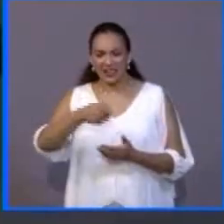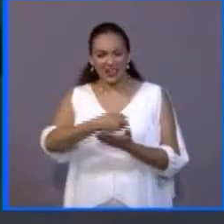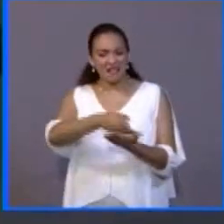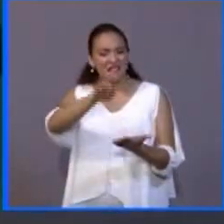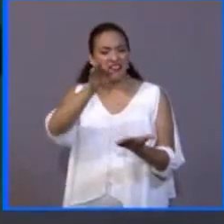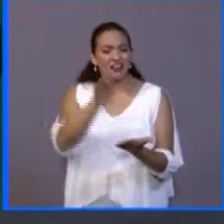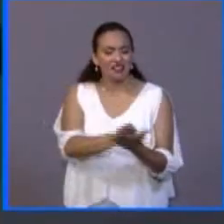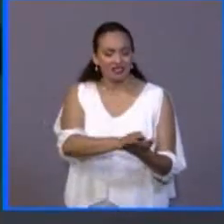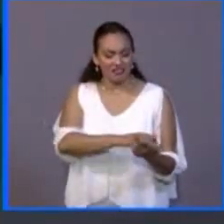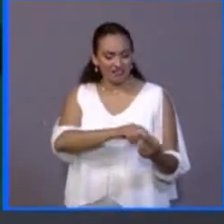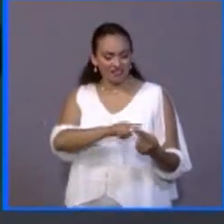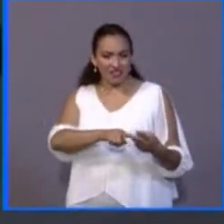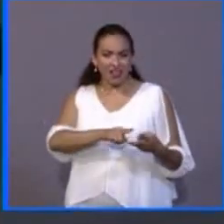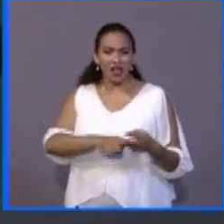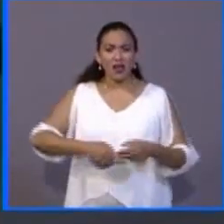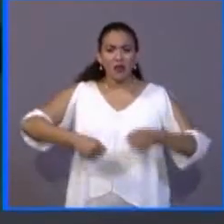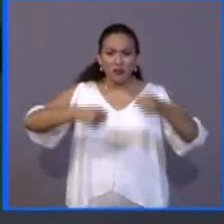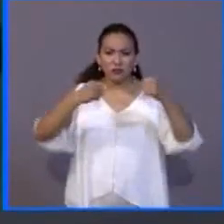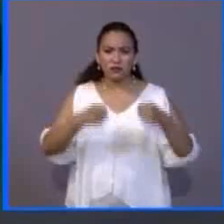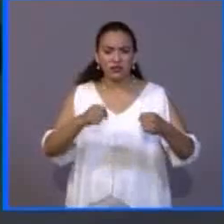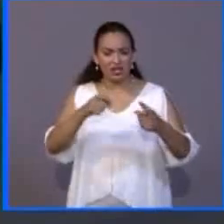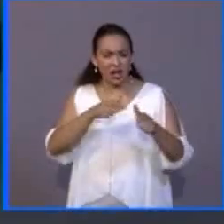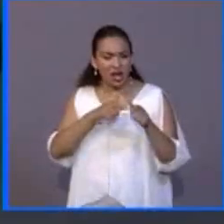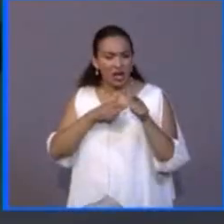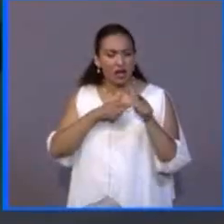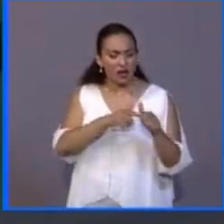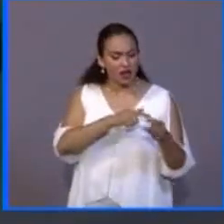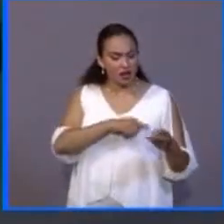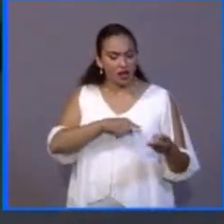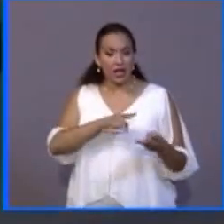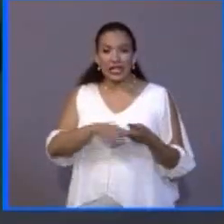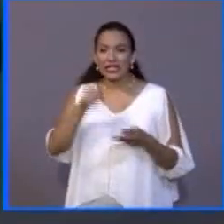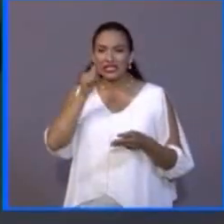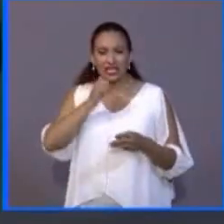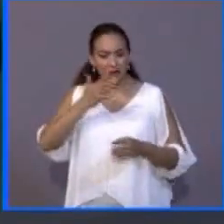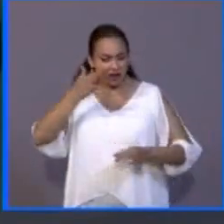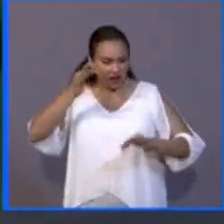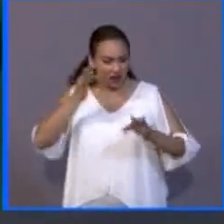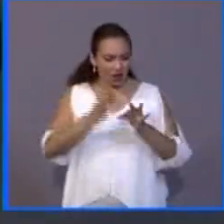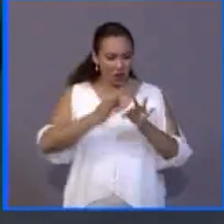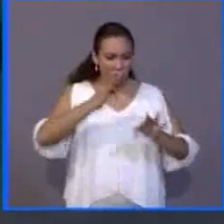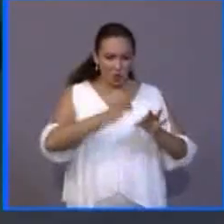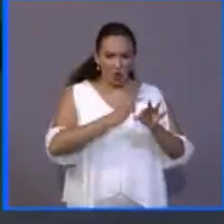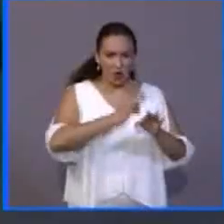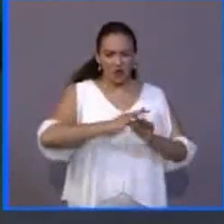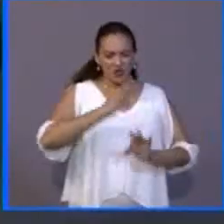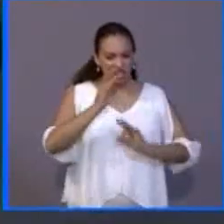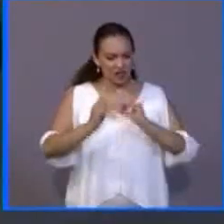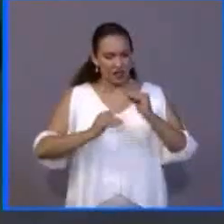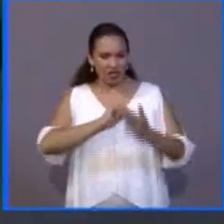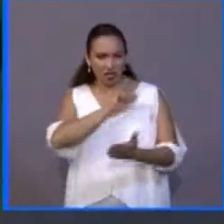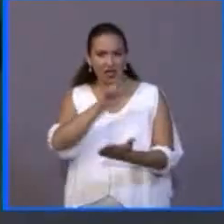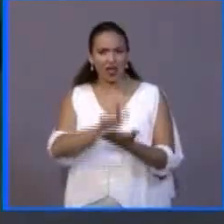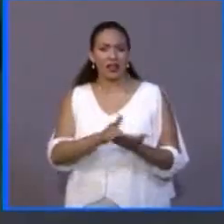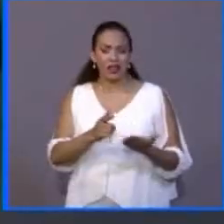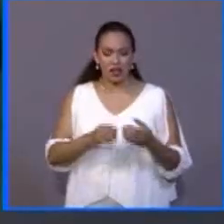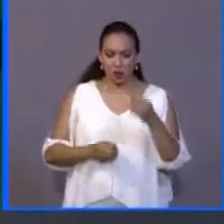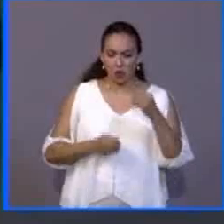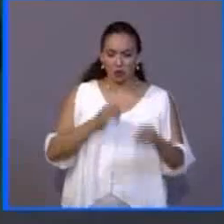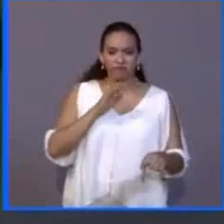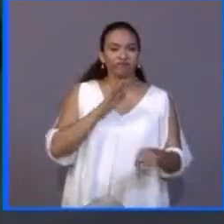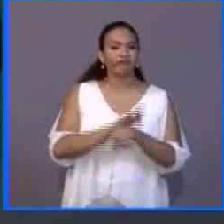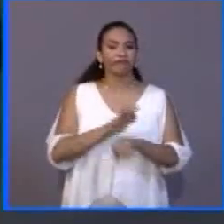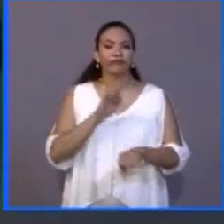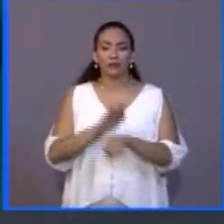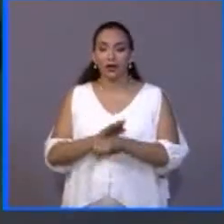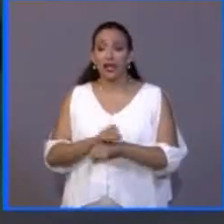valentía, firmeza y profundo compromiso con la administración de justicia al tratar